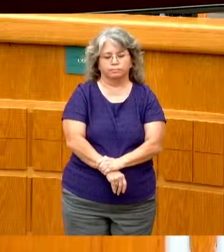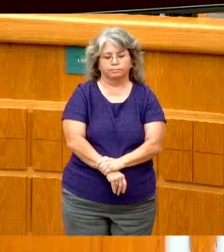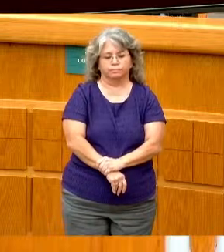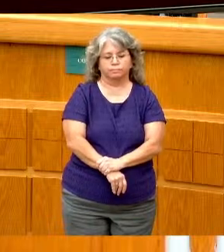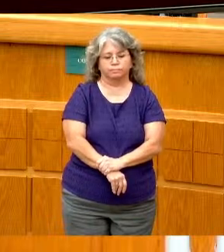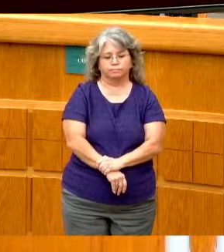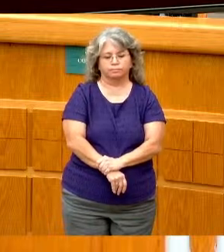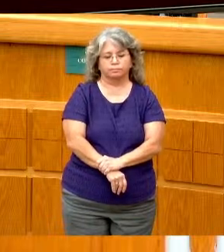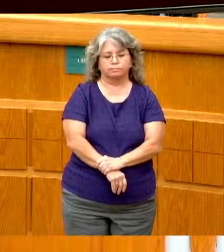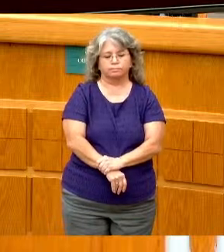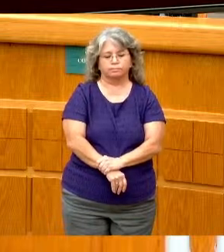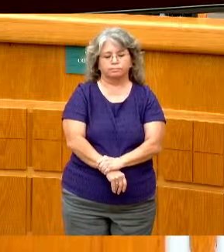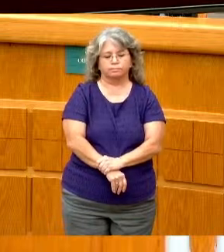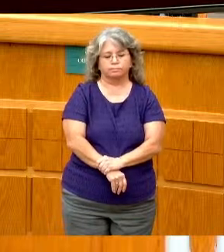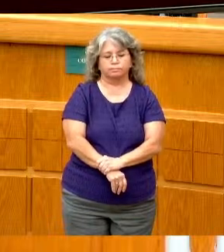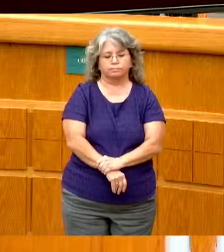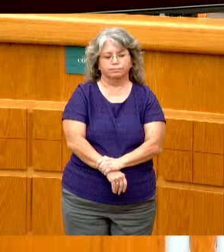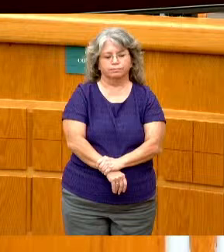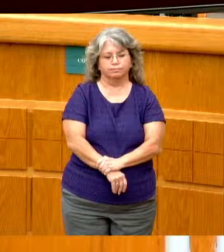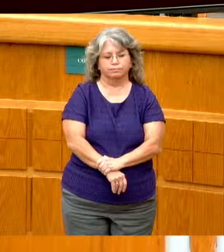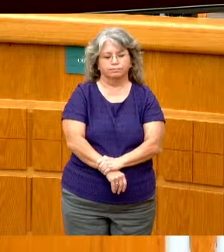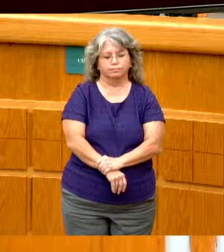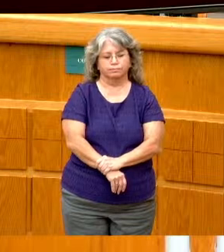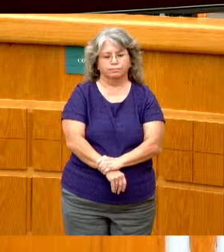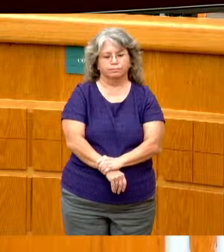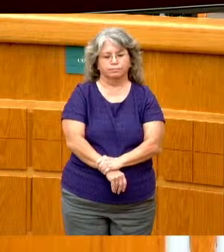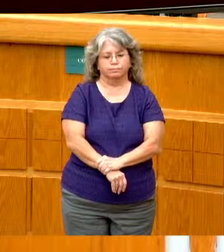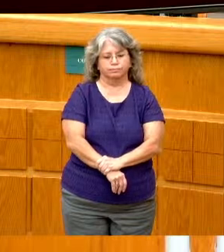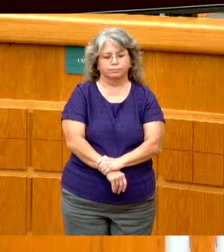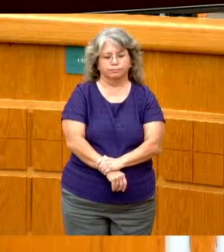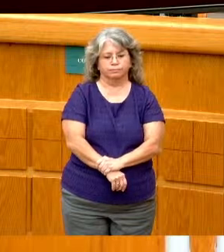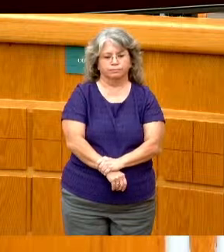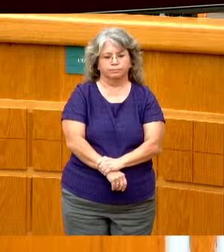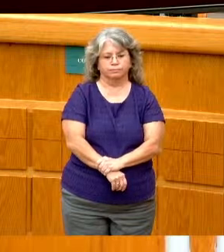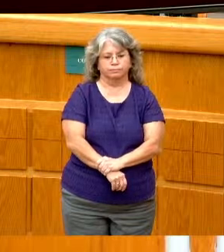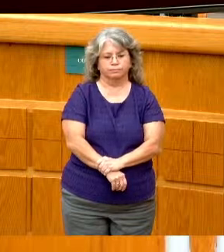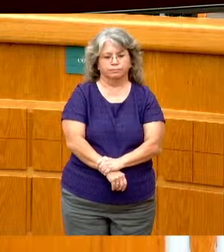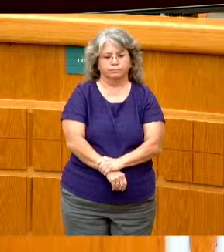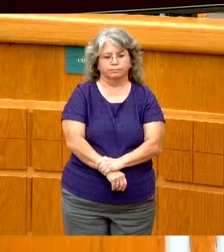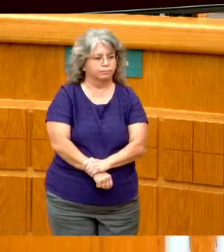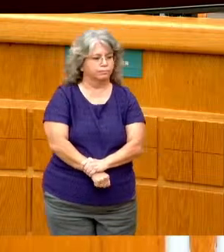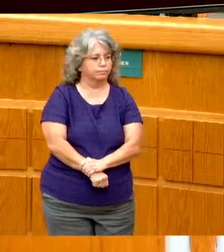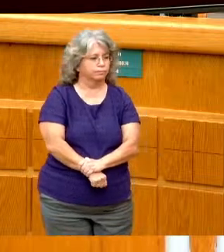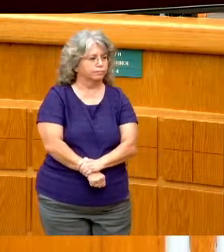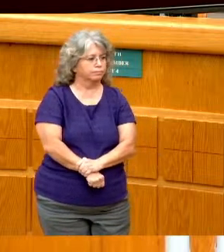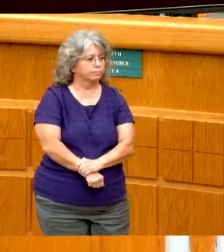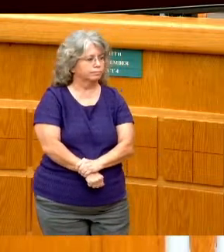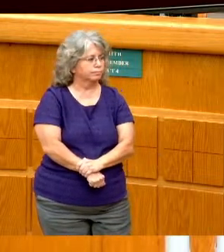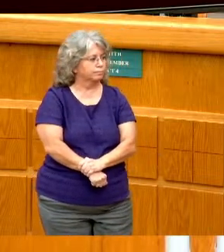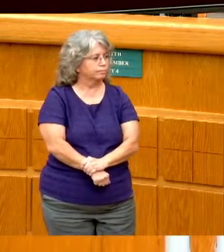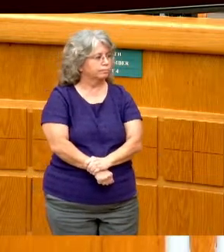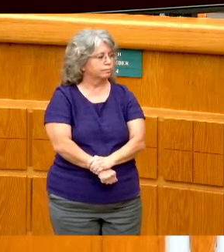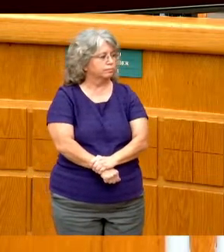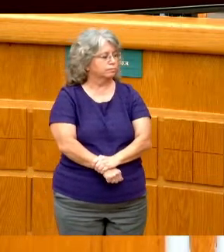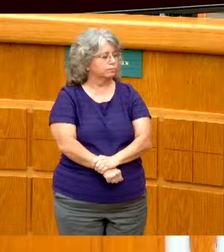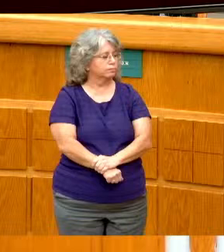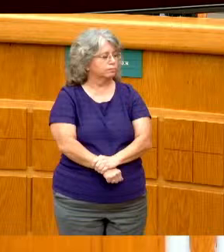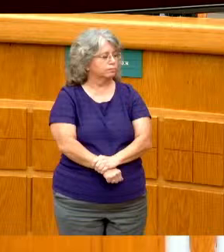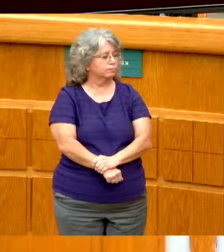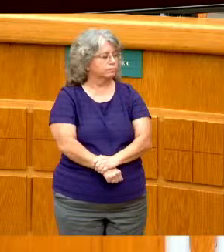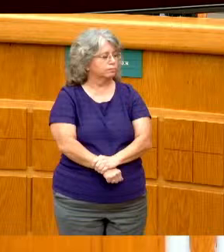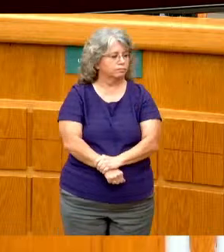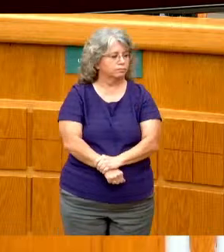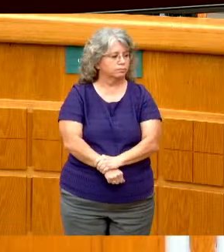con frecuencia y que las mantengan lo más seguras posible. Seguimos dejando abierto nuestro registro en línea a la dirección